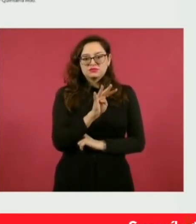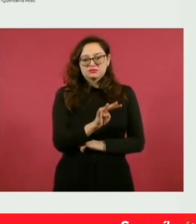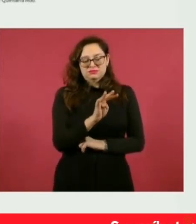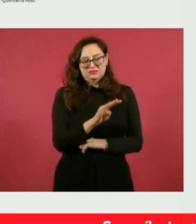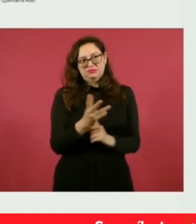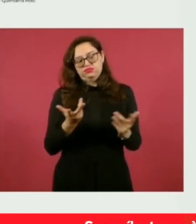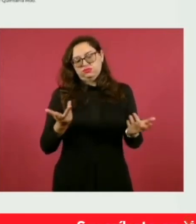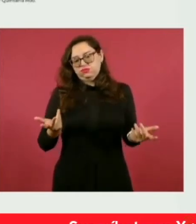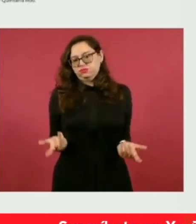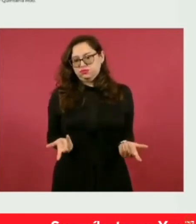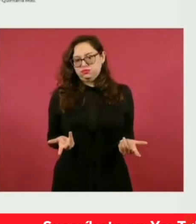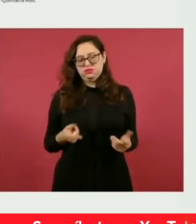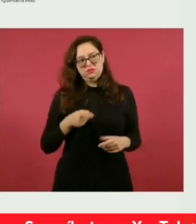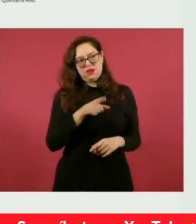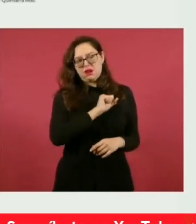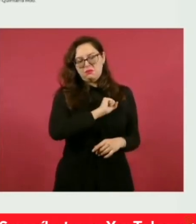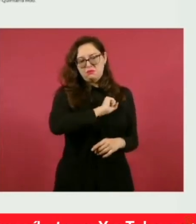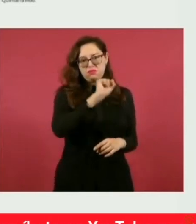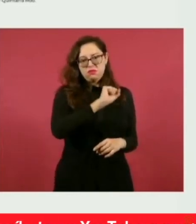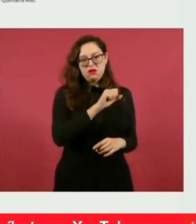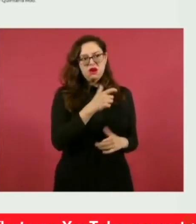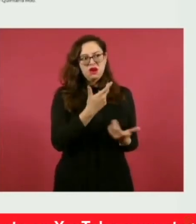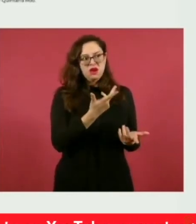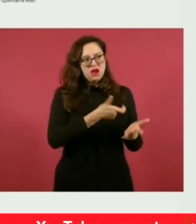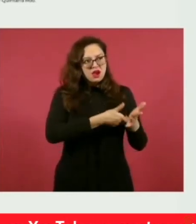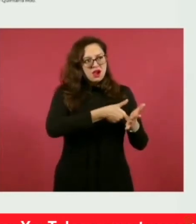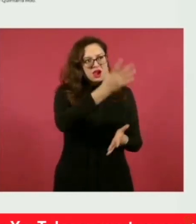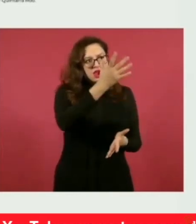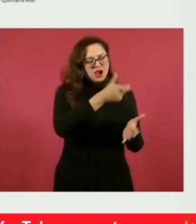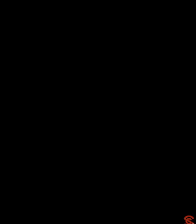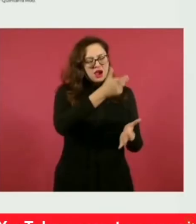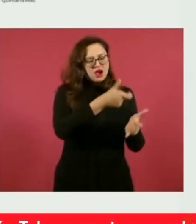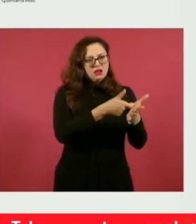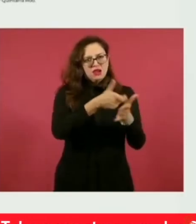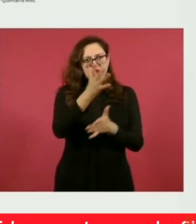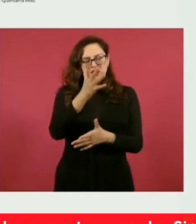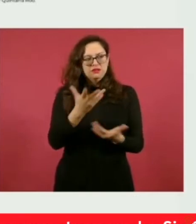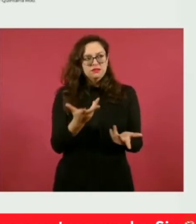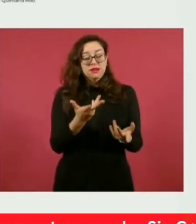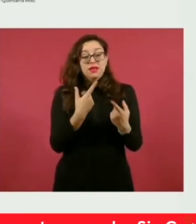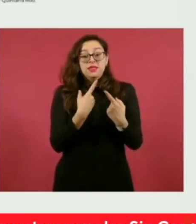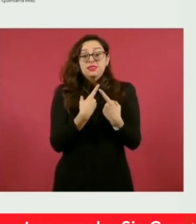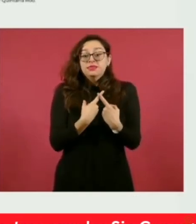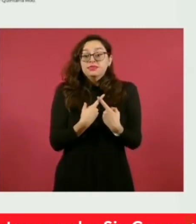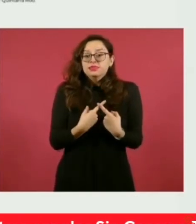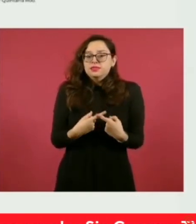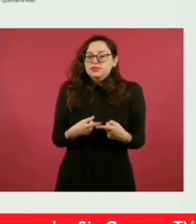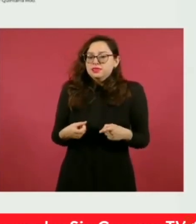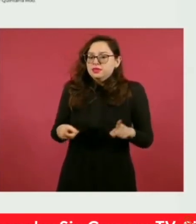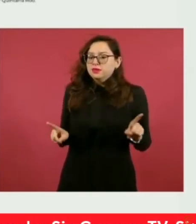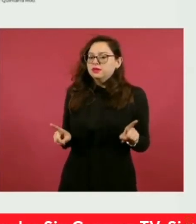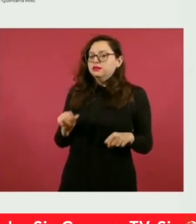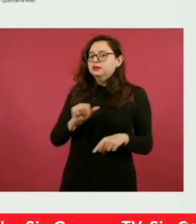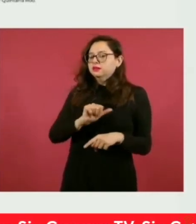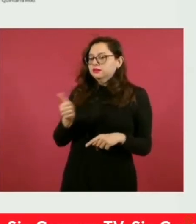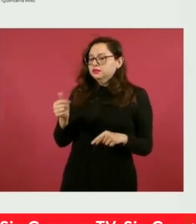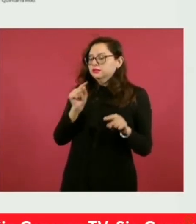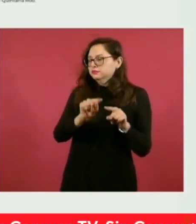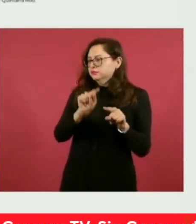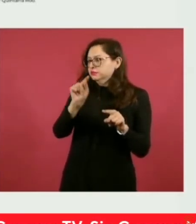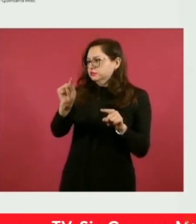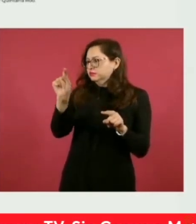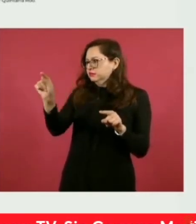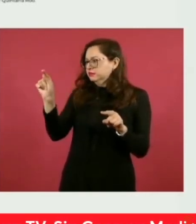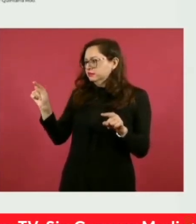por arriba del precio promedio, pero también tenemos en contraste bastantes franquicias y, como lo podemos ver,